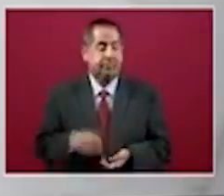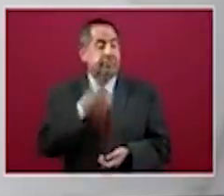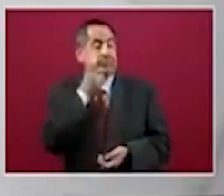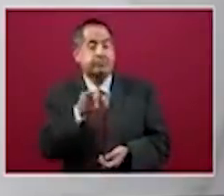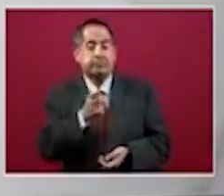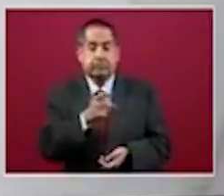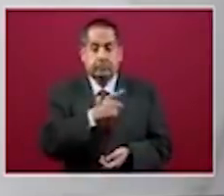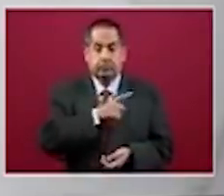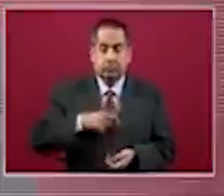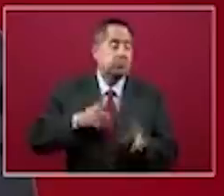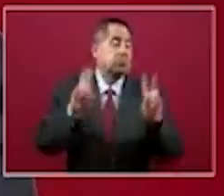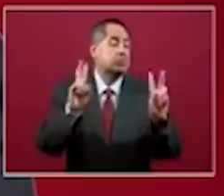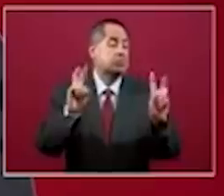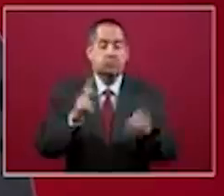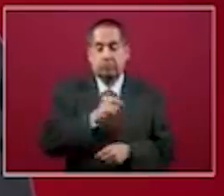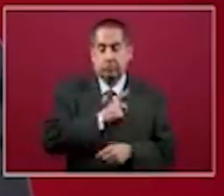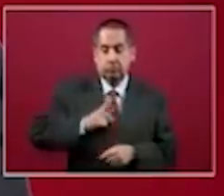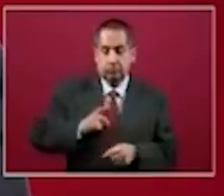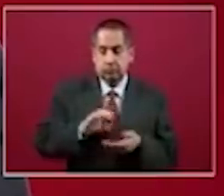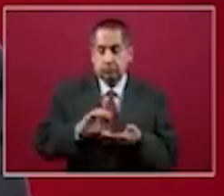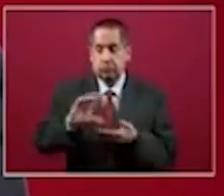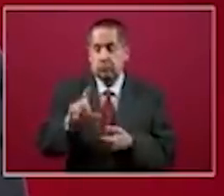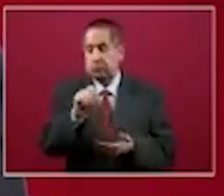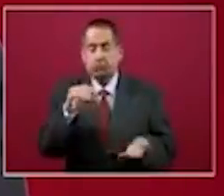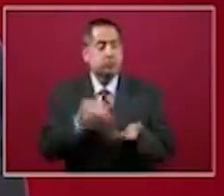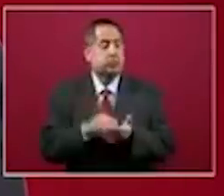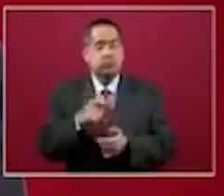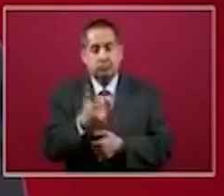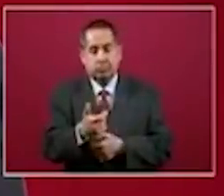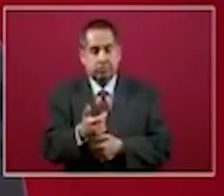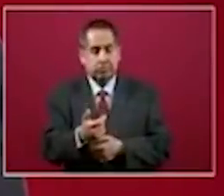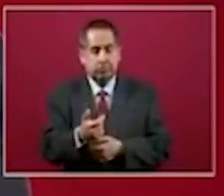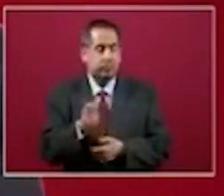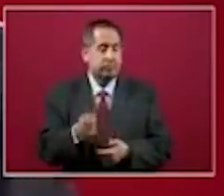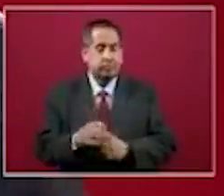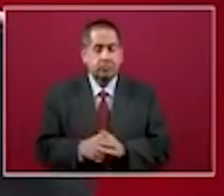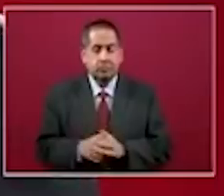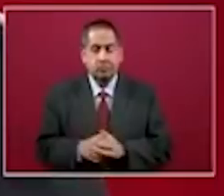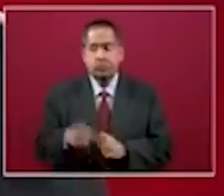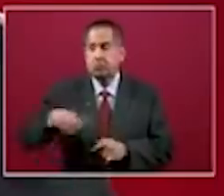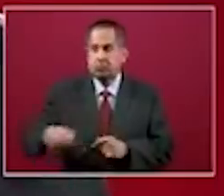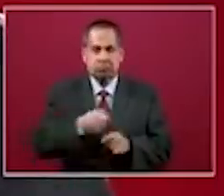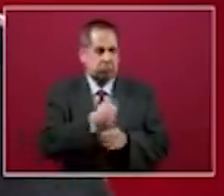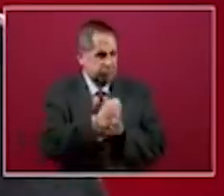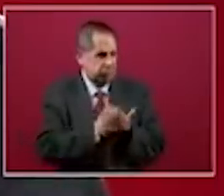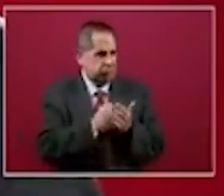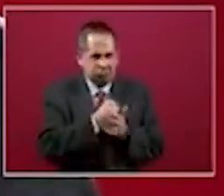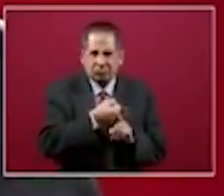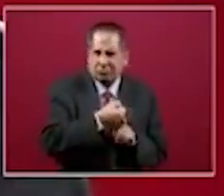deuda o supuesta deuda de 20 mil pesos se le está hostigando